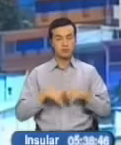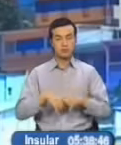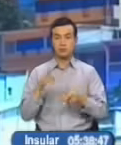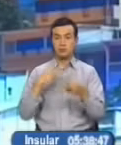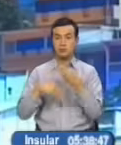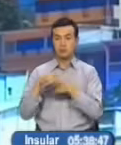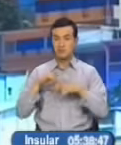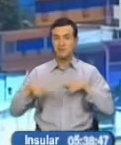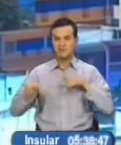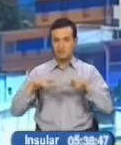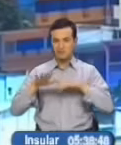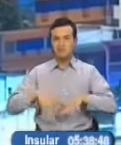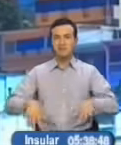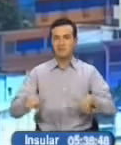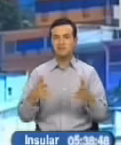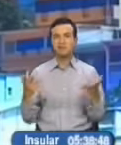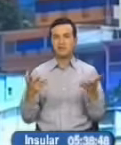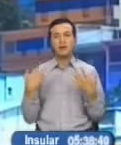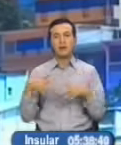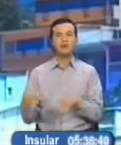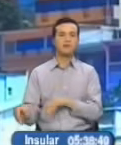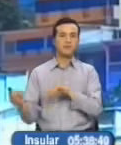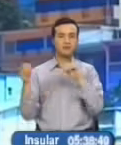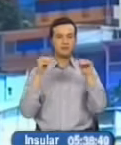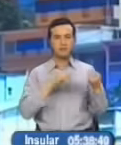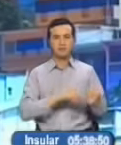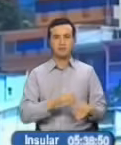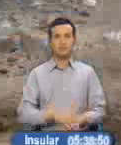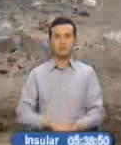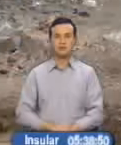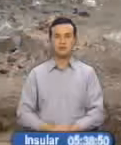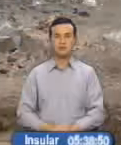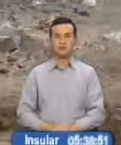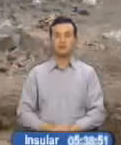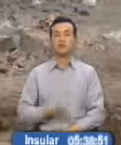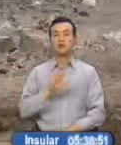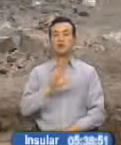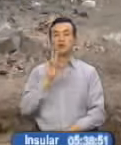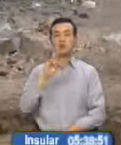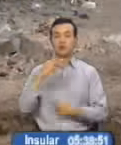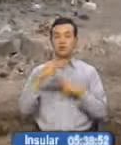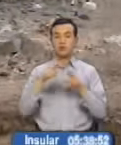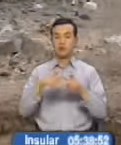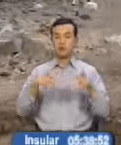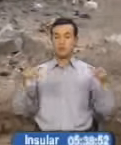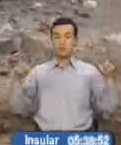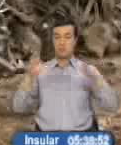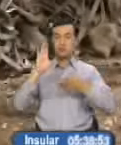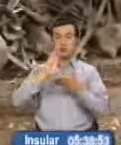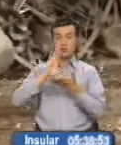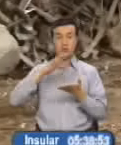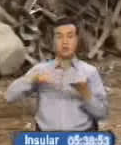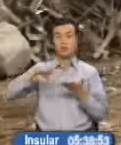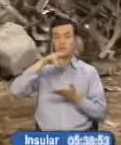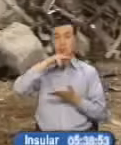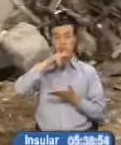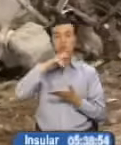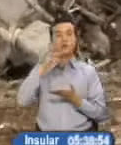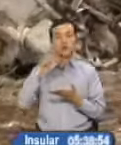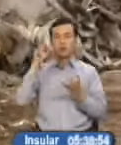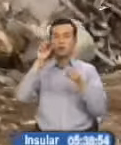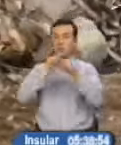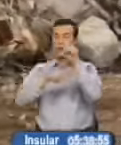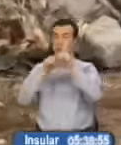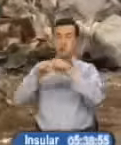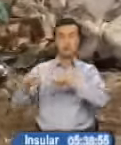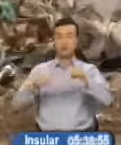que se encontraban en estos lugares han sido reubicados. 57 hectáreas que comprenden el centro de Puerto Viejo fueron afectadas